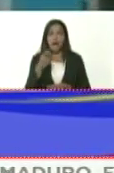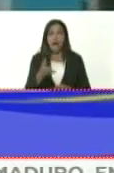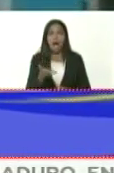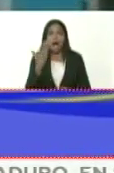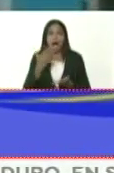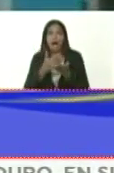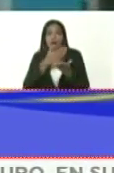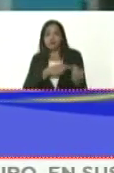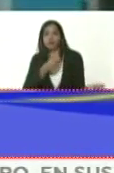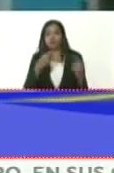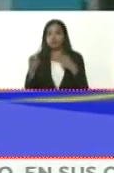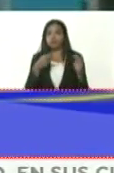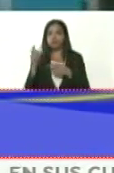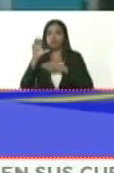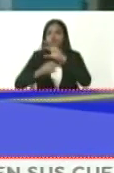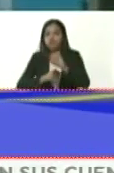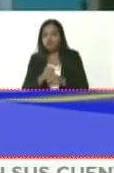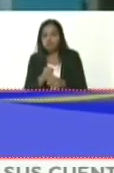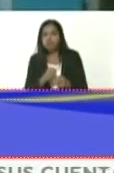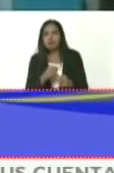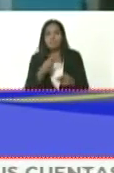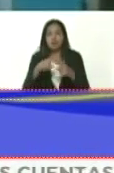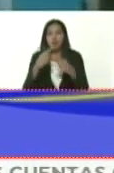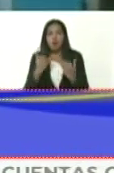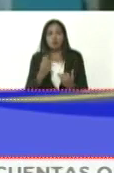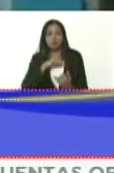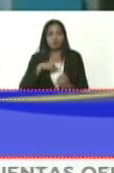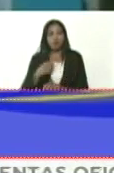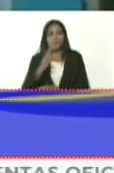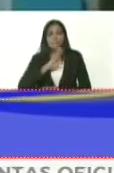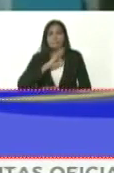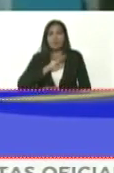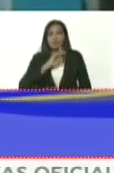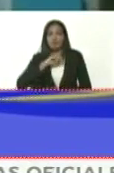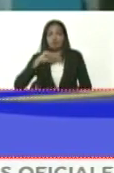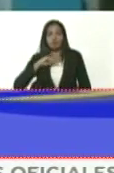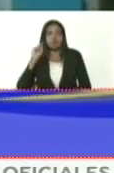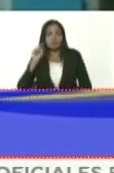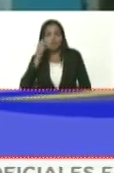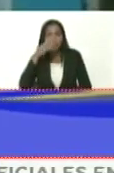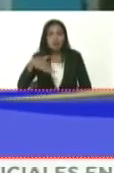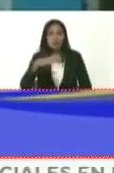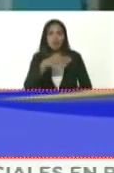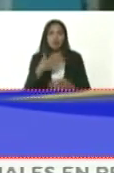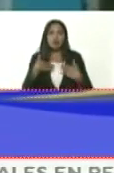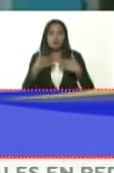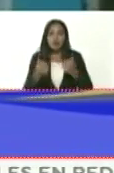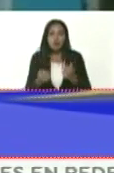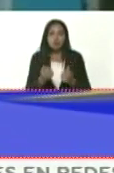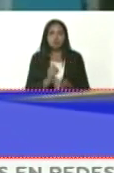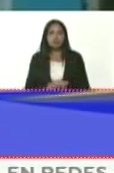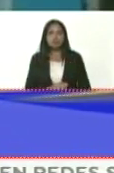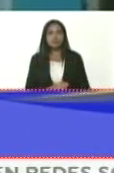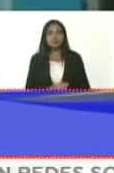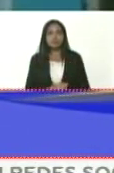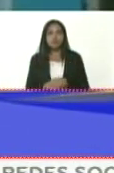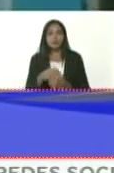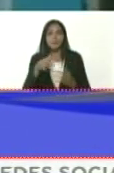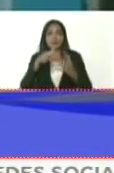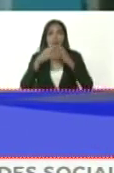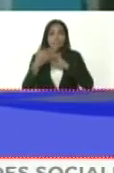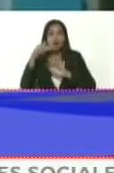todo del exterior. Ahora tenemos las inyectadoras que necesita nuestro pueblo para la salud, para barrio